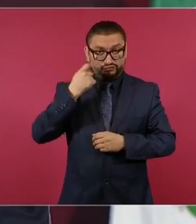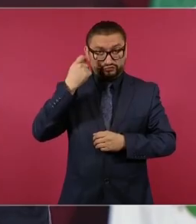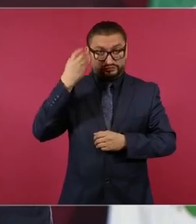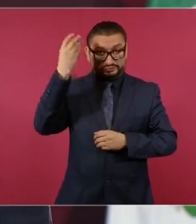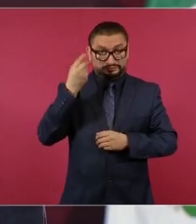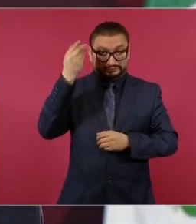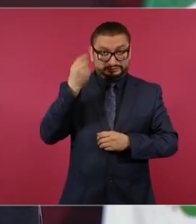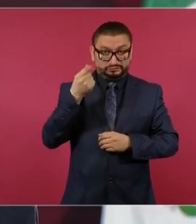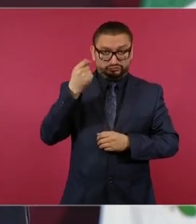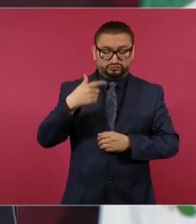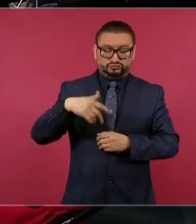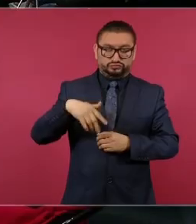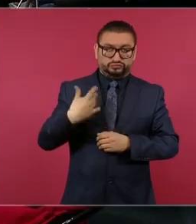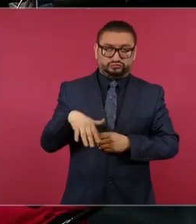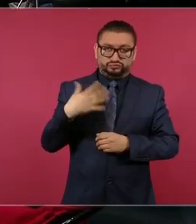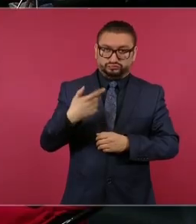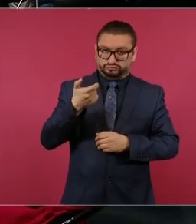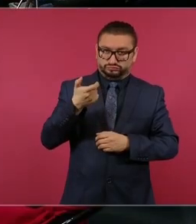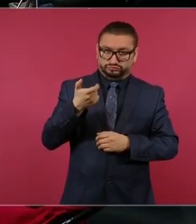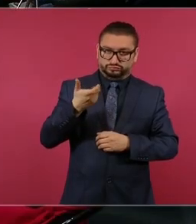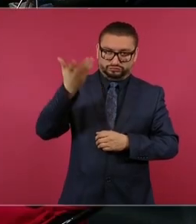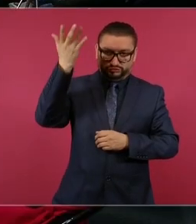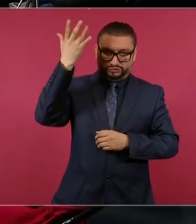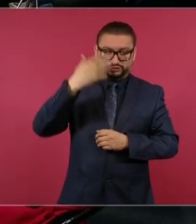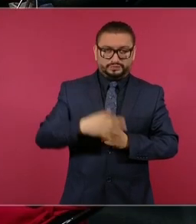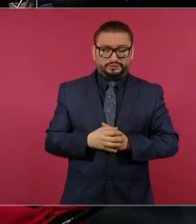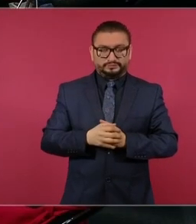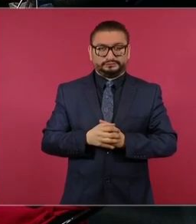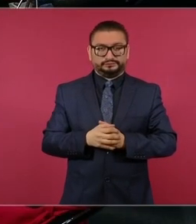una pensión elevadísima,